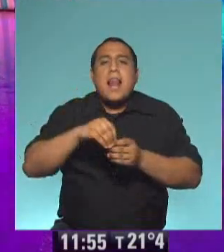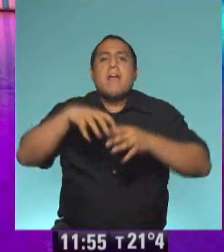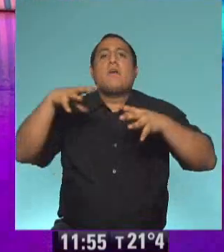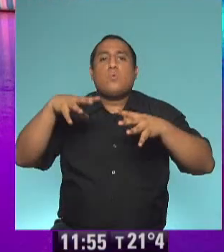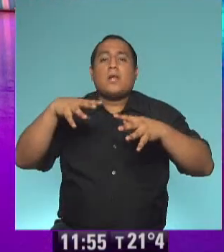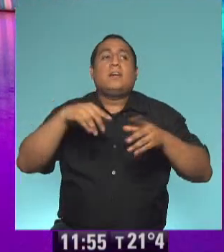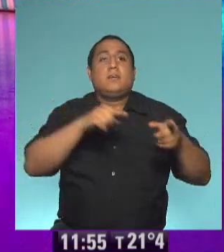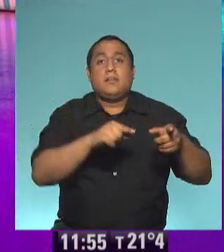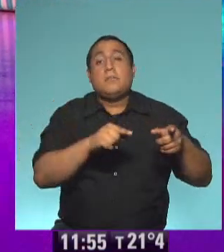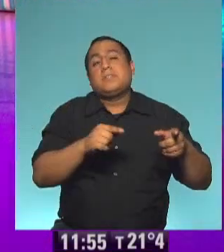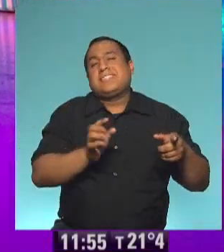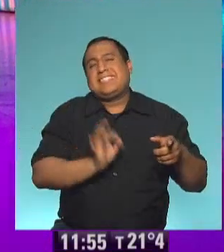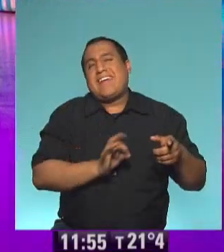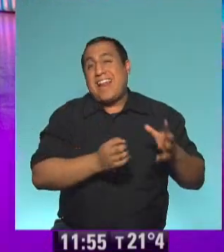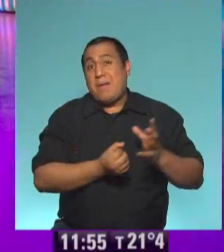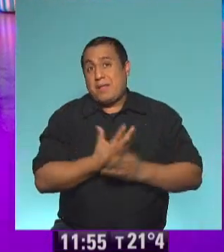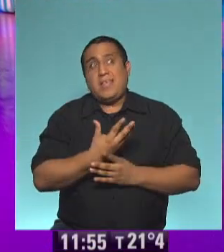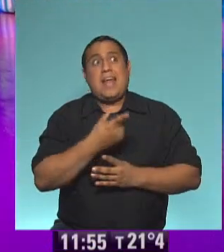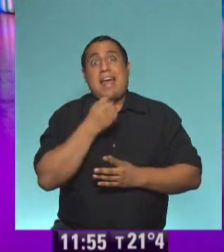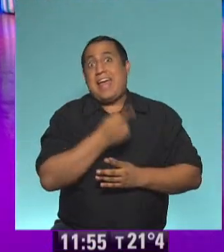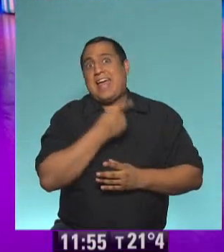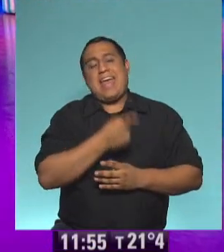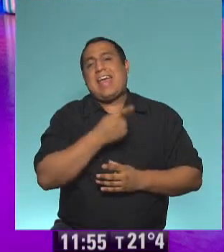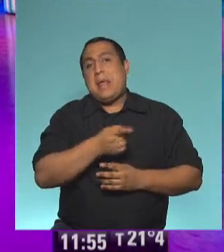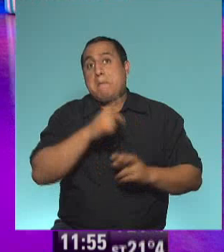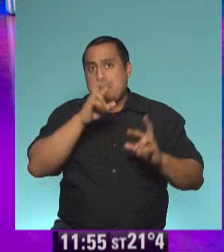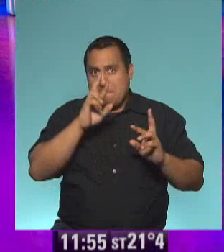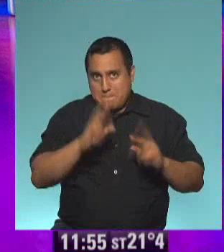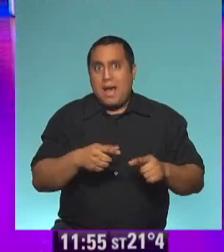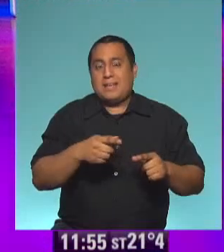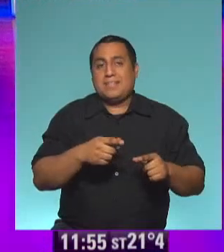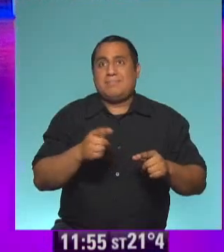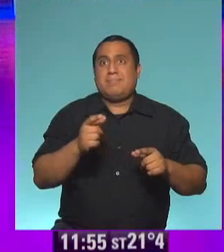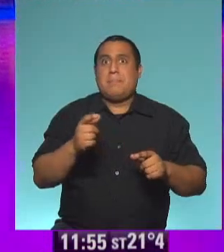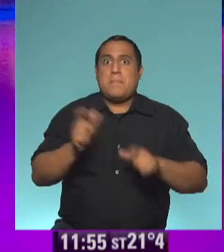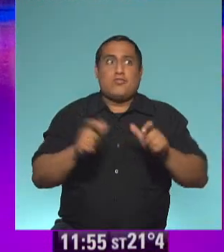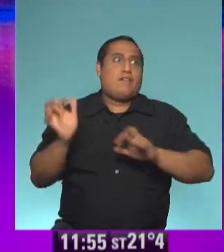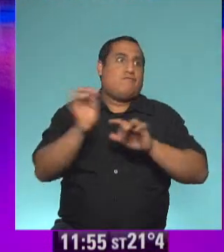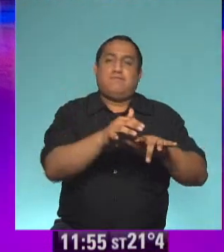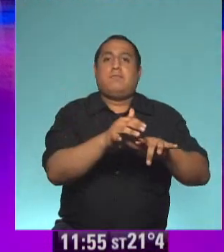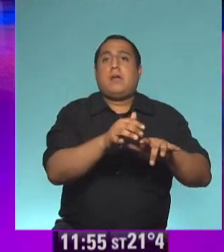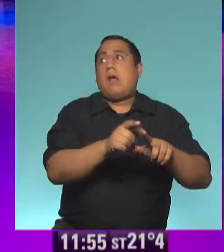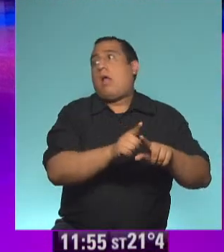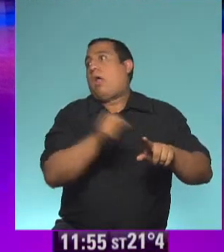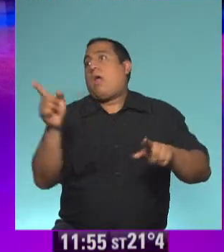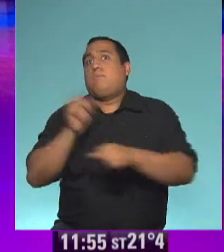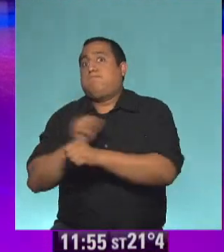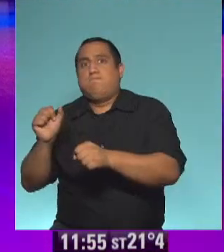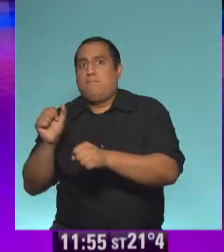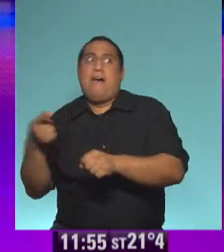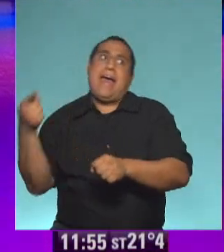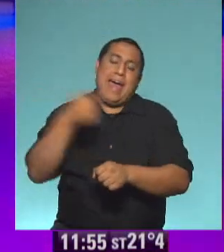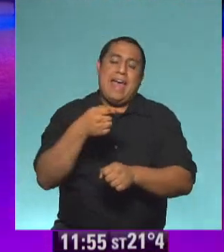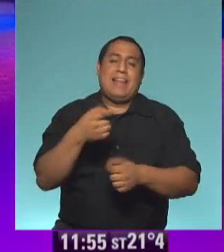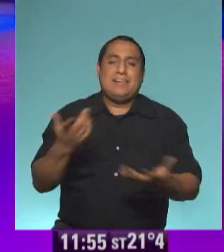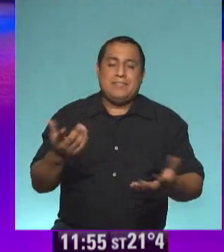de que al menos esa mañana era con su pan y no con el de la gorda que se iban a llenar nuestras bolsas. Al